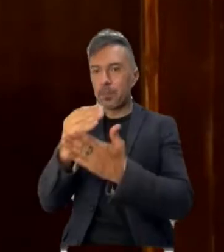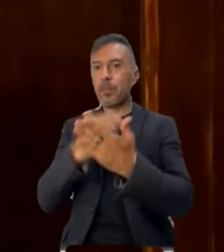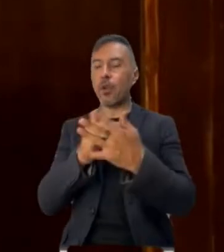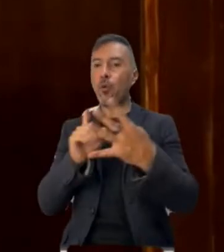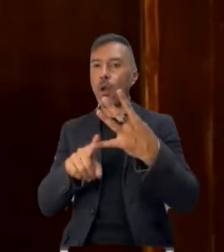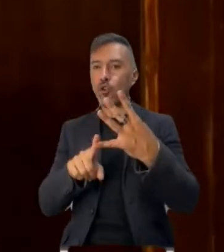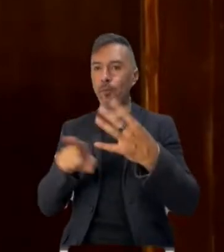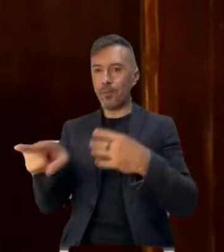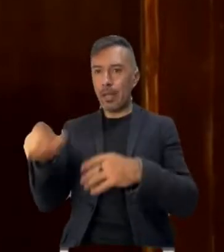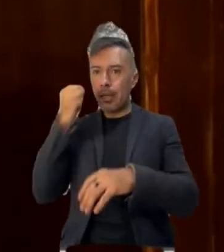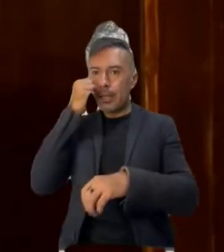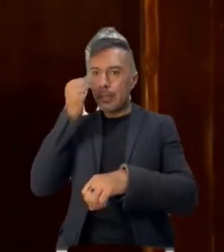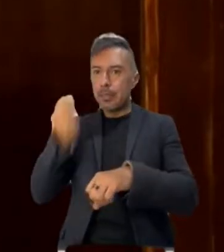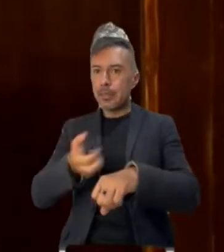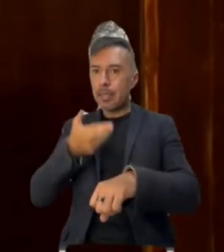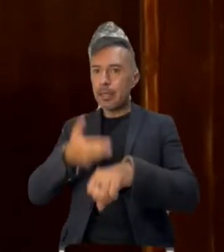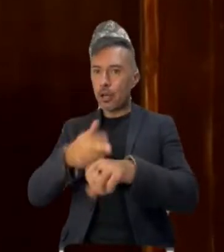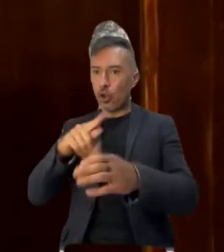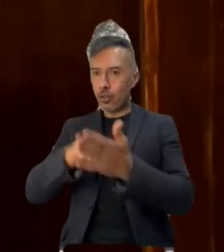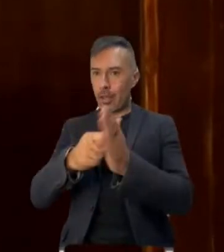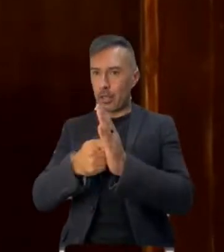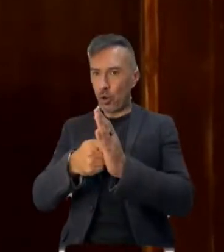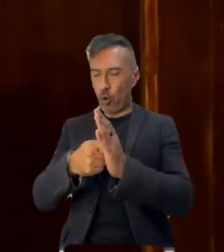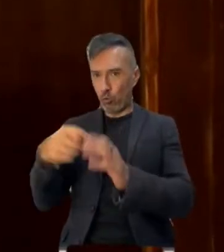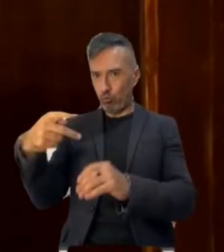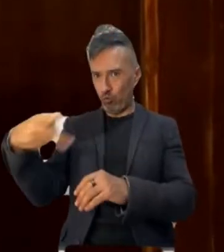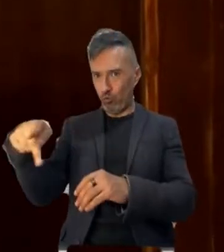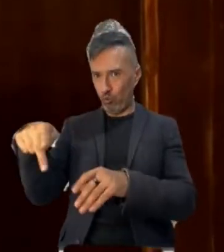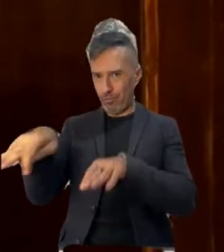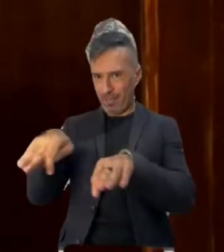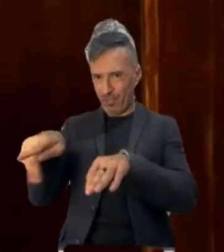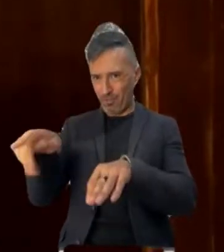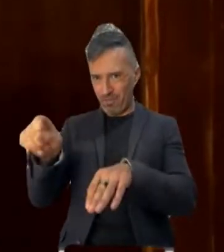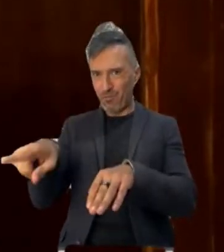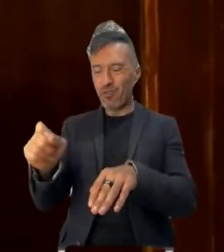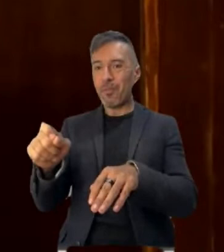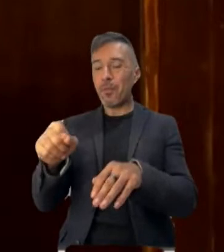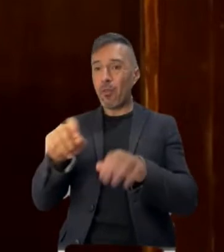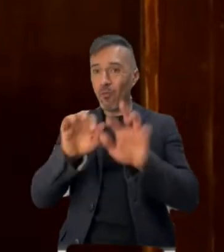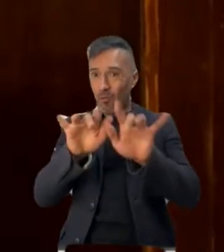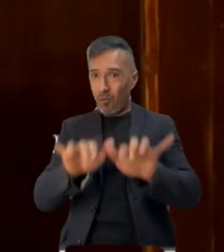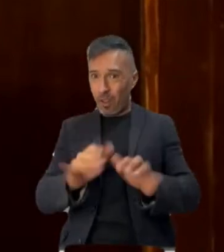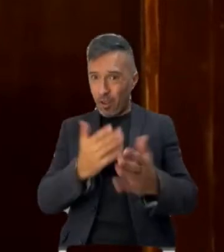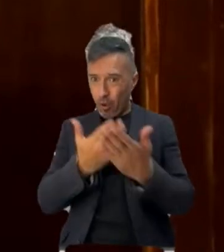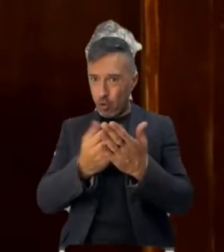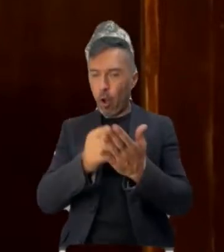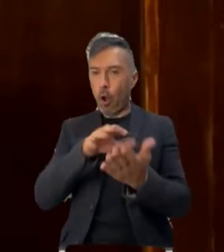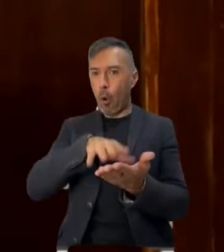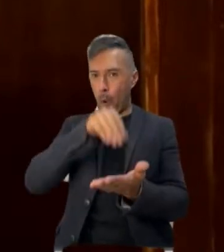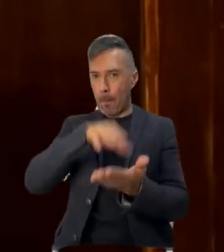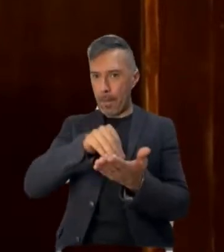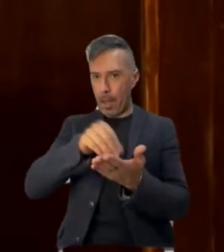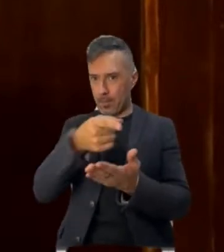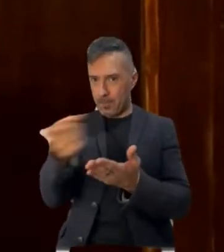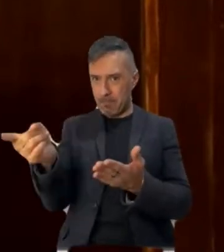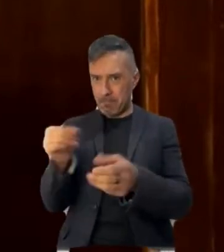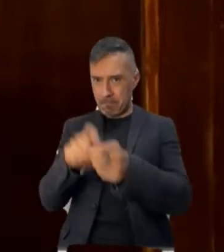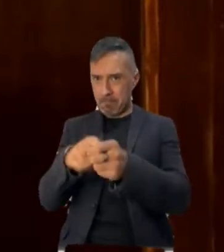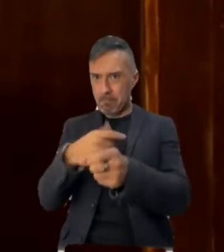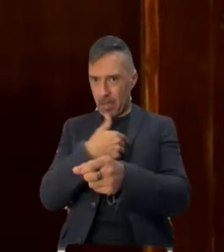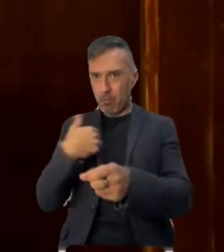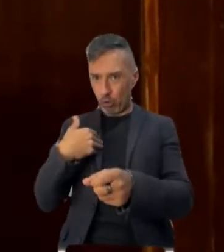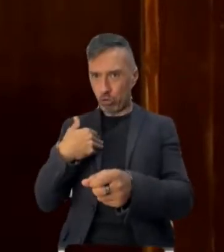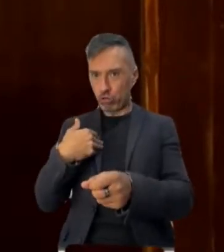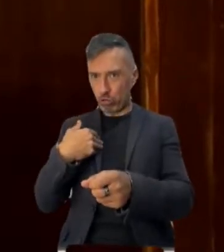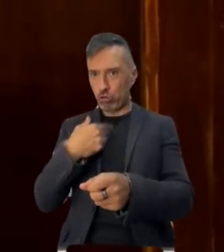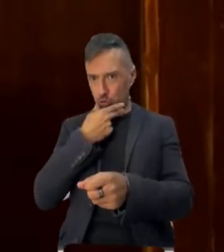secretario técnico de la Comisión Legislativa distribuyó copia de la iniciativa con proyecto de decreto entre las y los integrantes de la